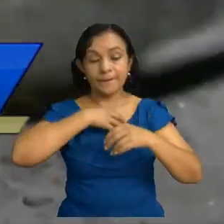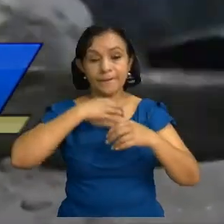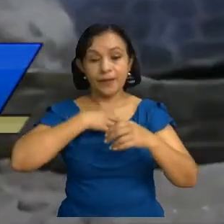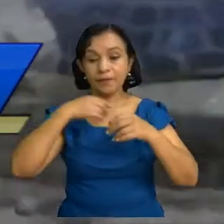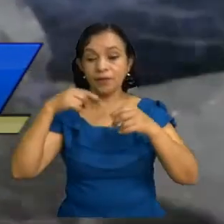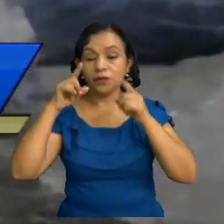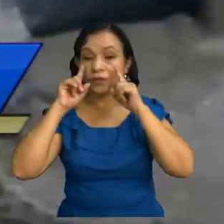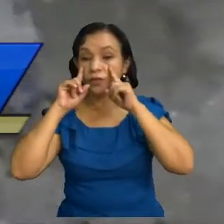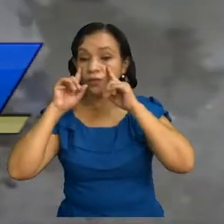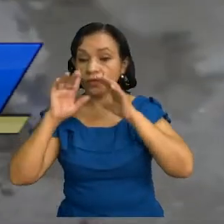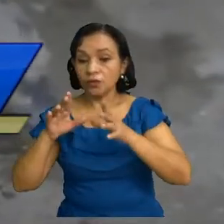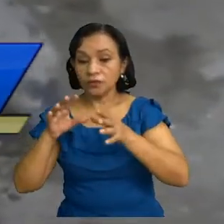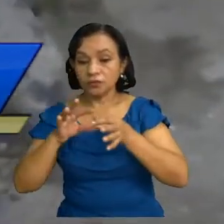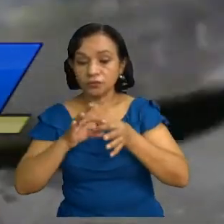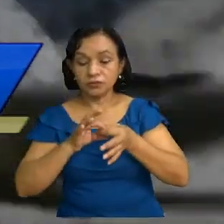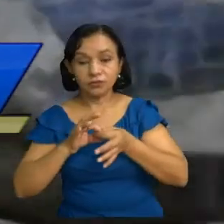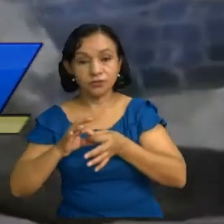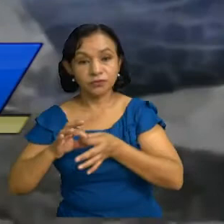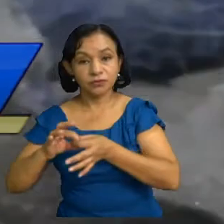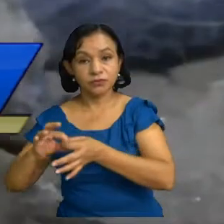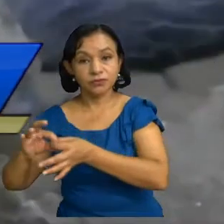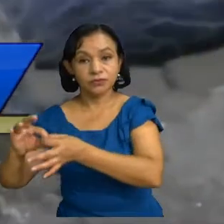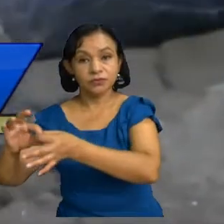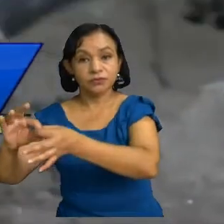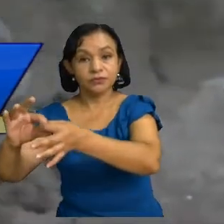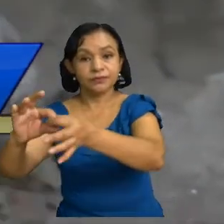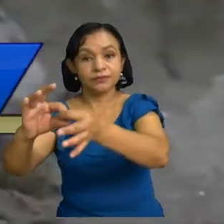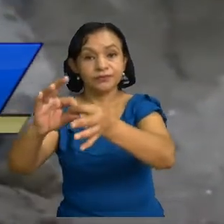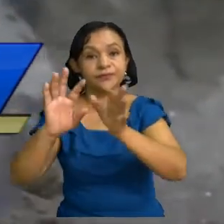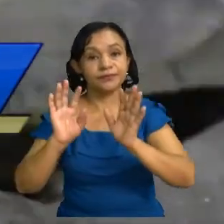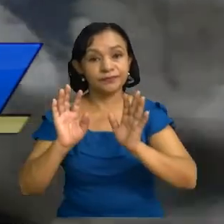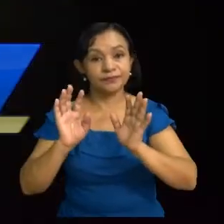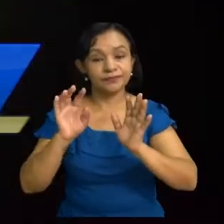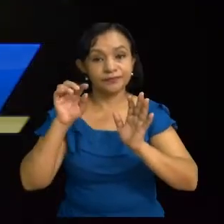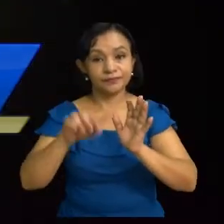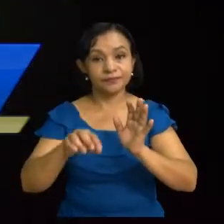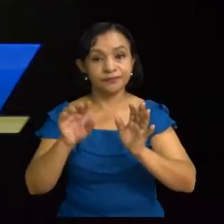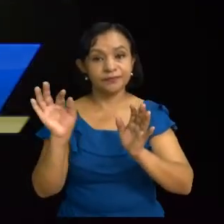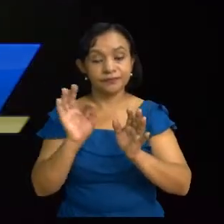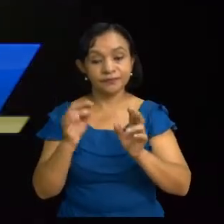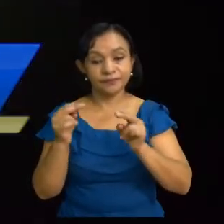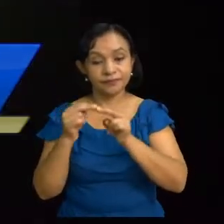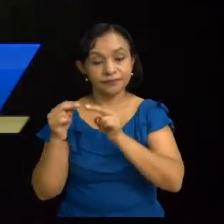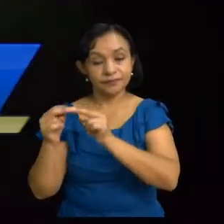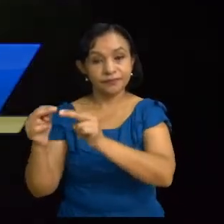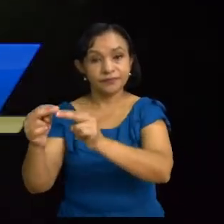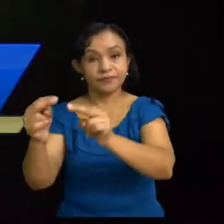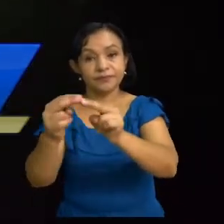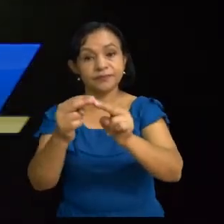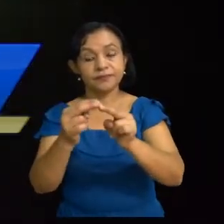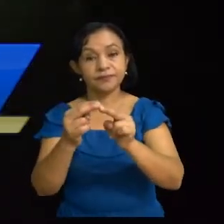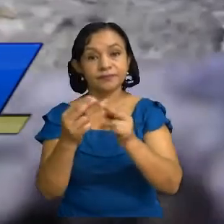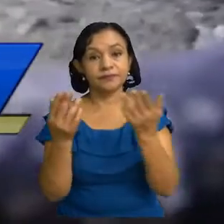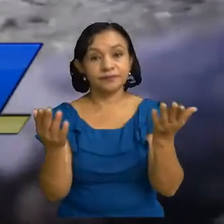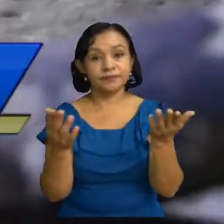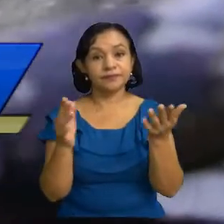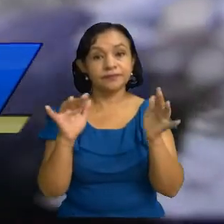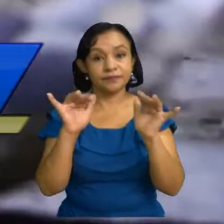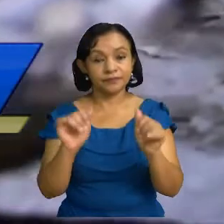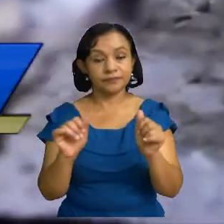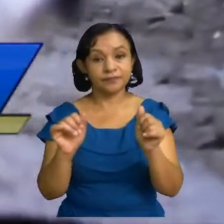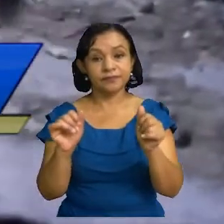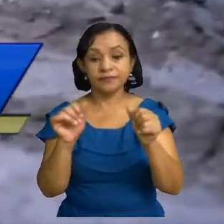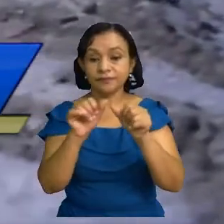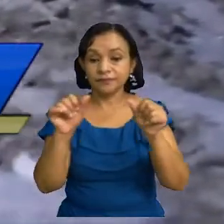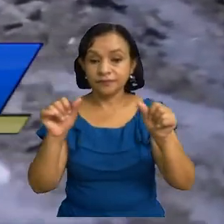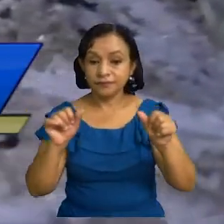digamos formando un caminito de verdad para dar una idea que ya es una conexión entre ecosistemas y donde ya hay después en